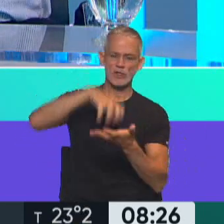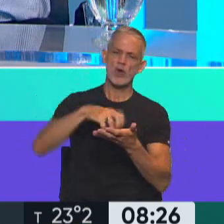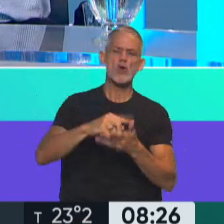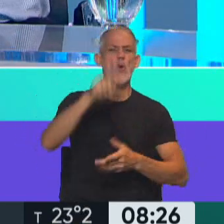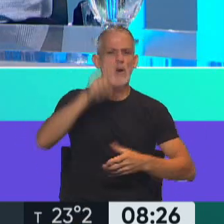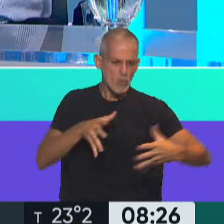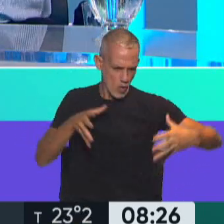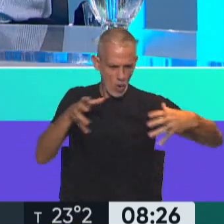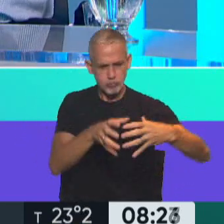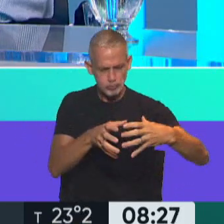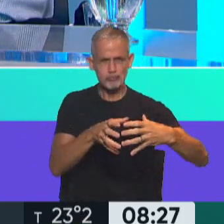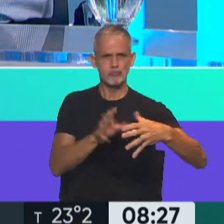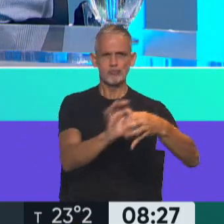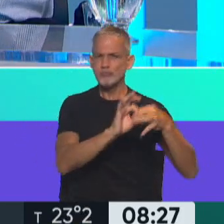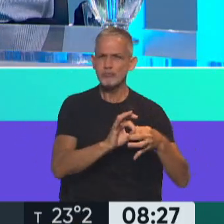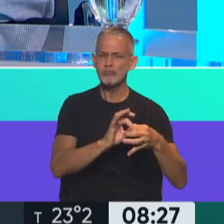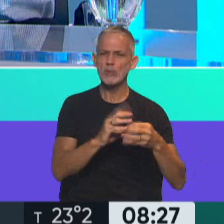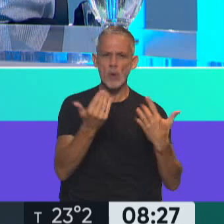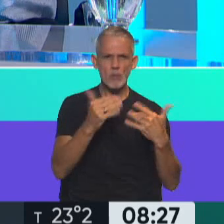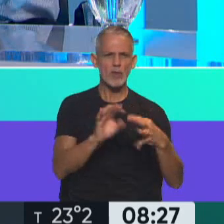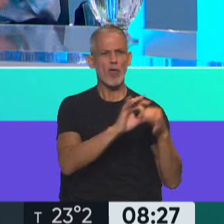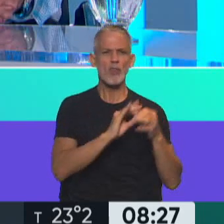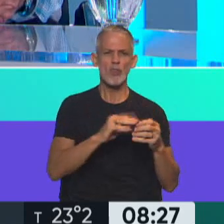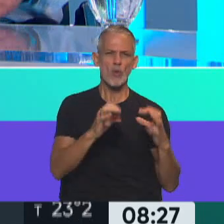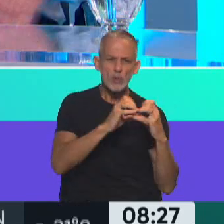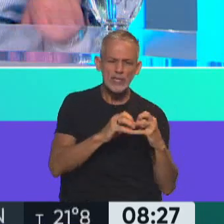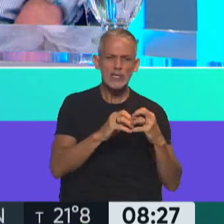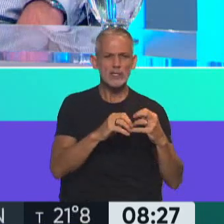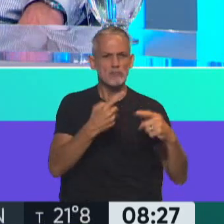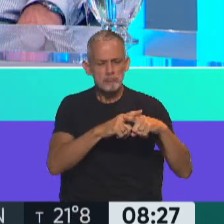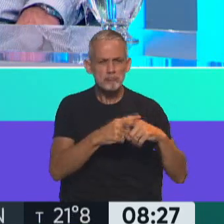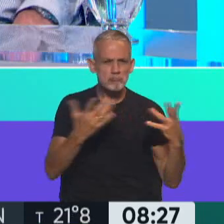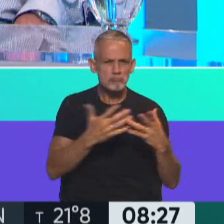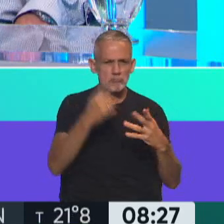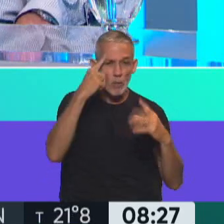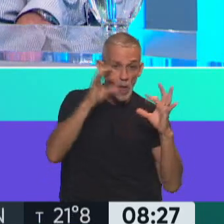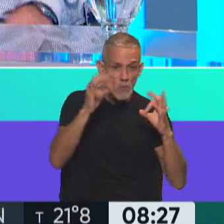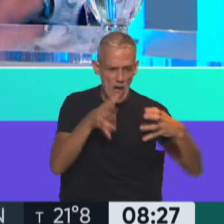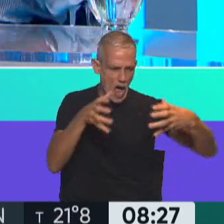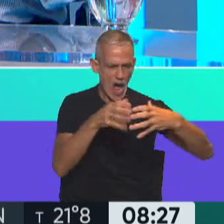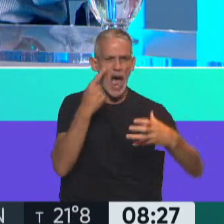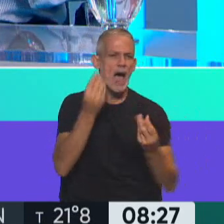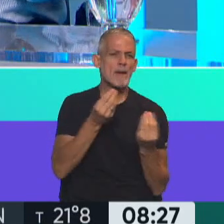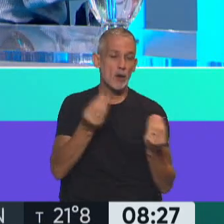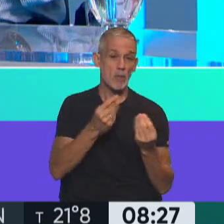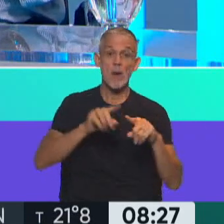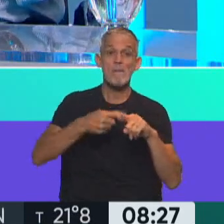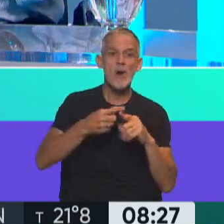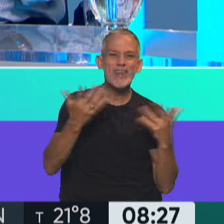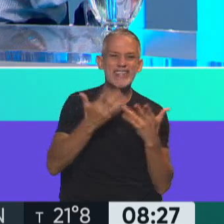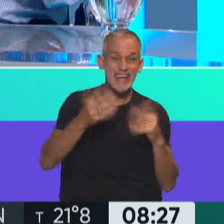sujeto colectivo donde se pueda discutir, debatir y realmente hacer que la